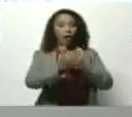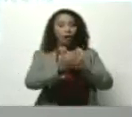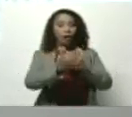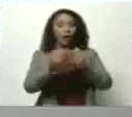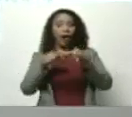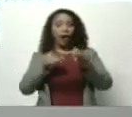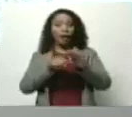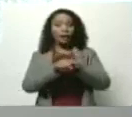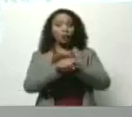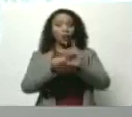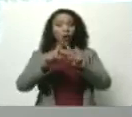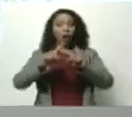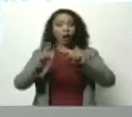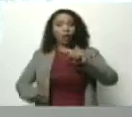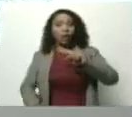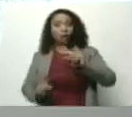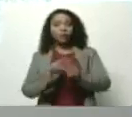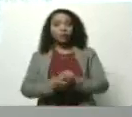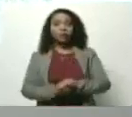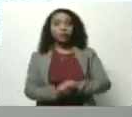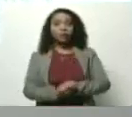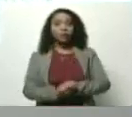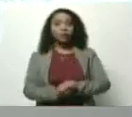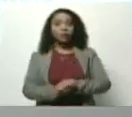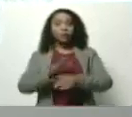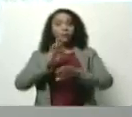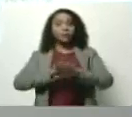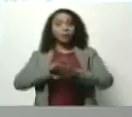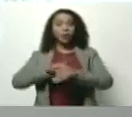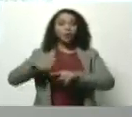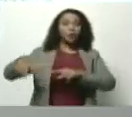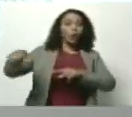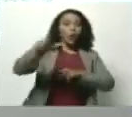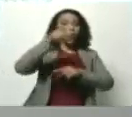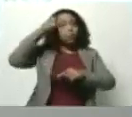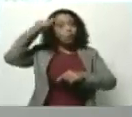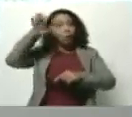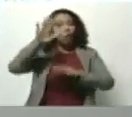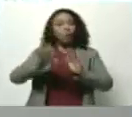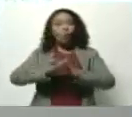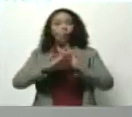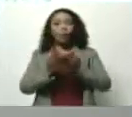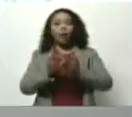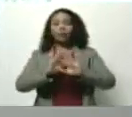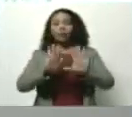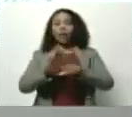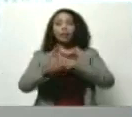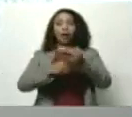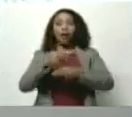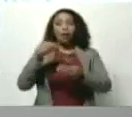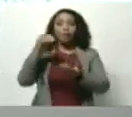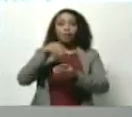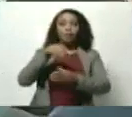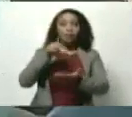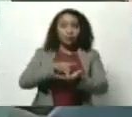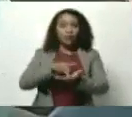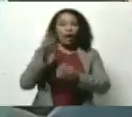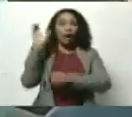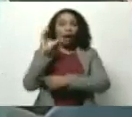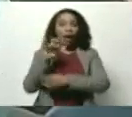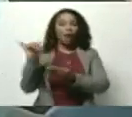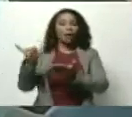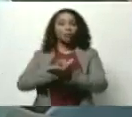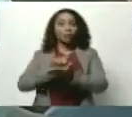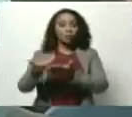acceso a la energía por parte de todos los pueblos del mundo ya sea que estén en caracas de nueva york a en